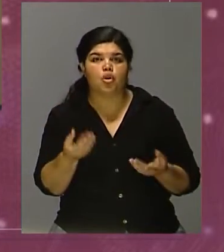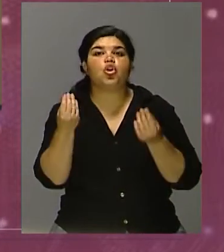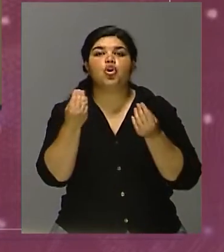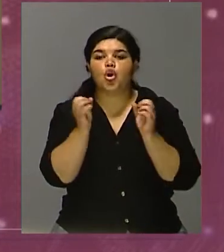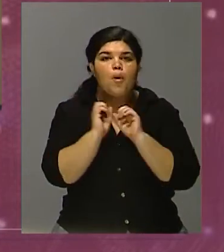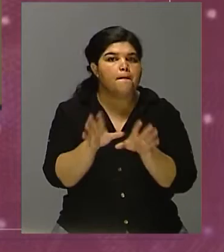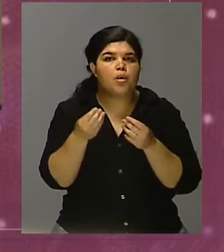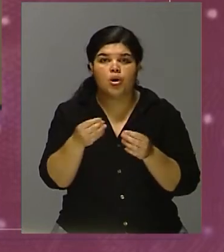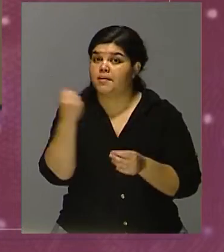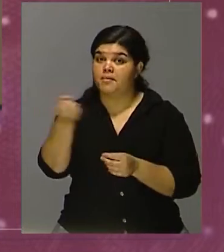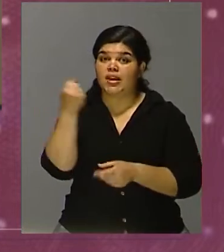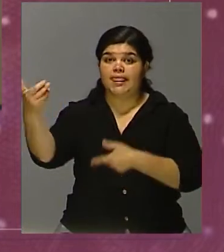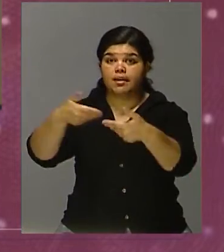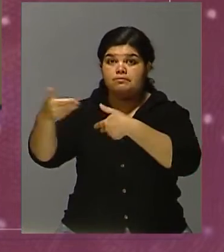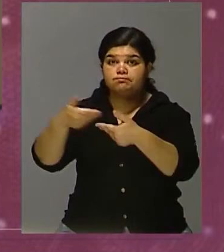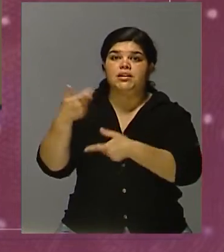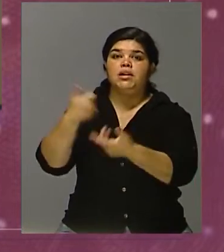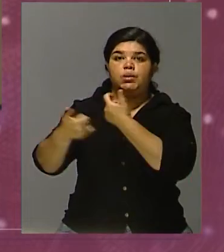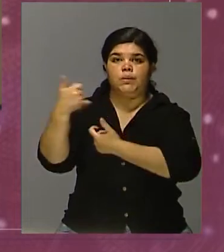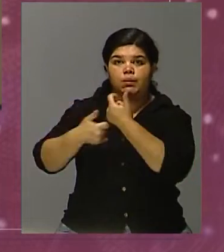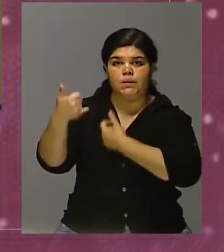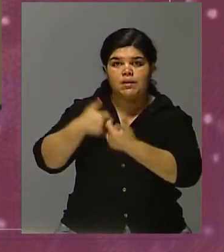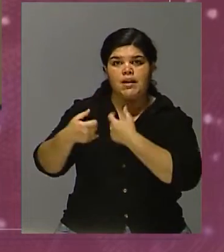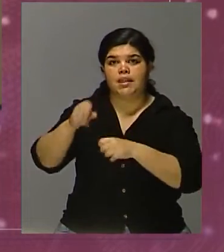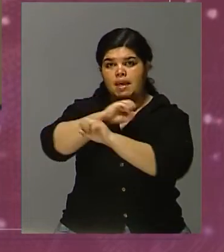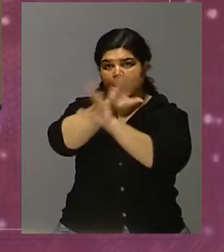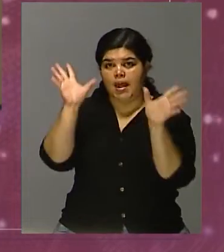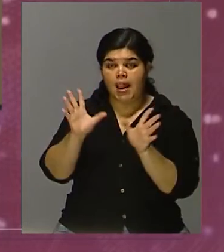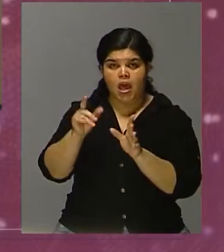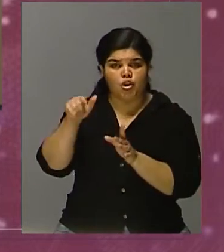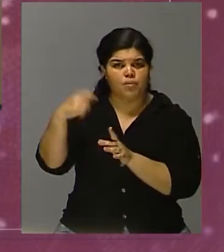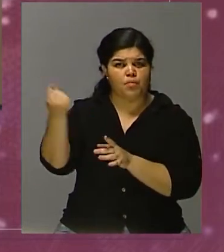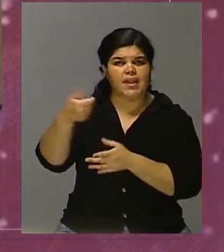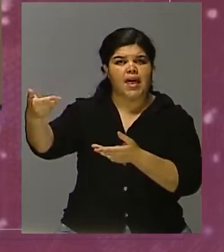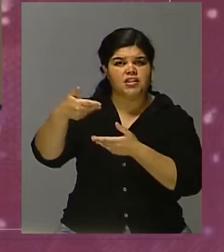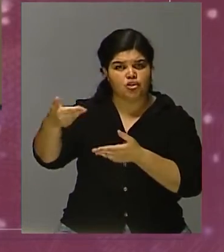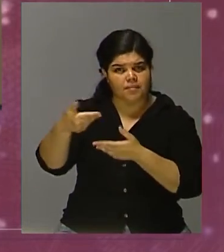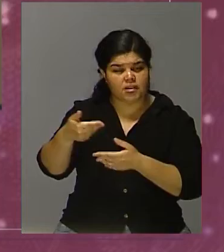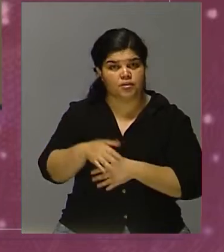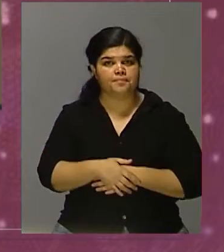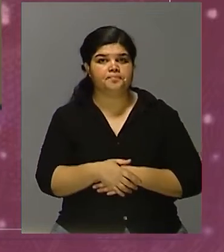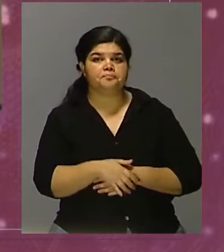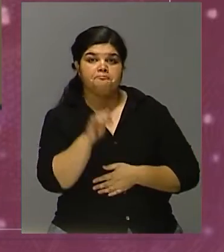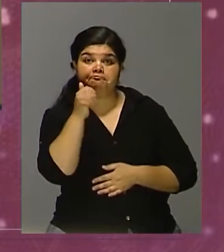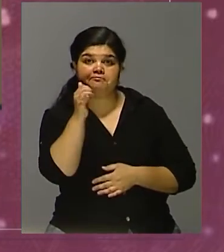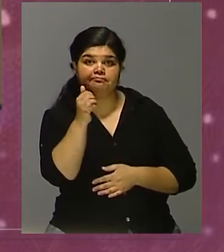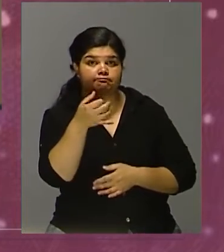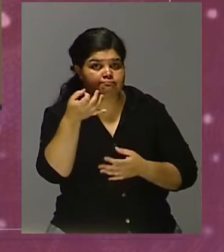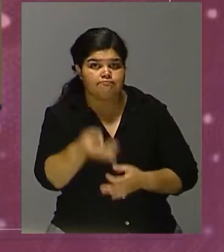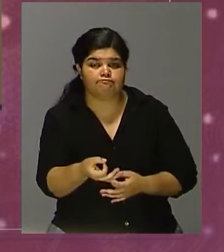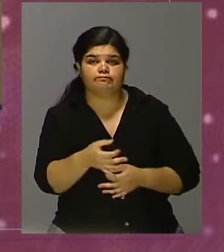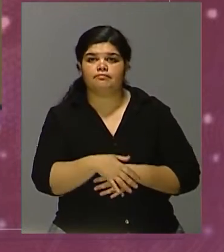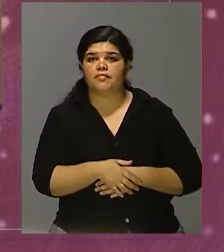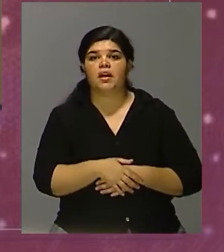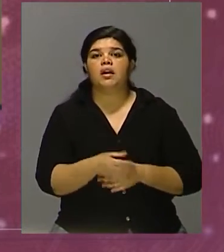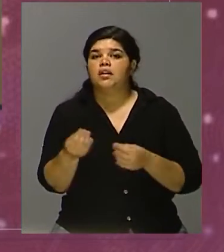es lo ideal para entender cómo es el negocio, ¿no? Absolutamente, yo creo que eso es fundamental más que nada por la parte